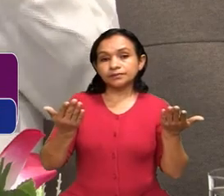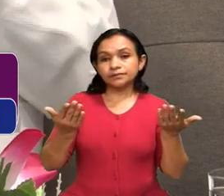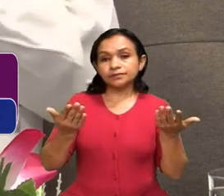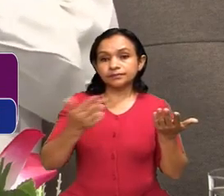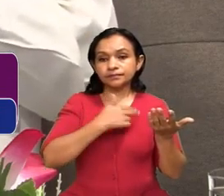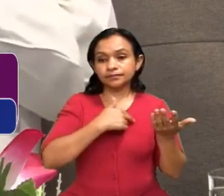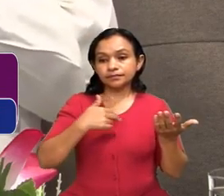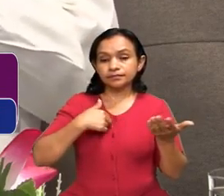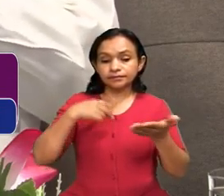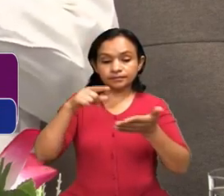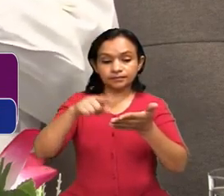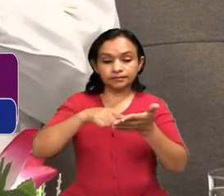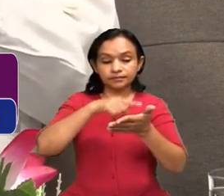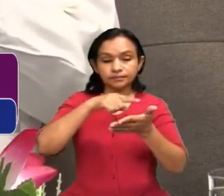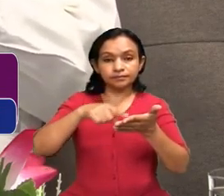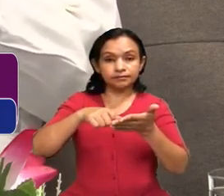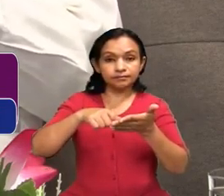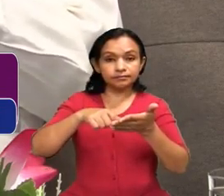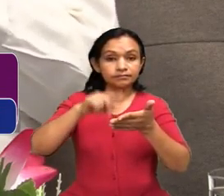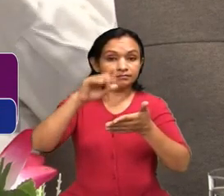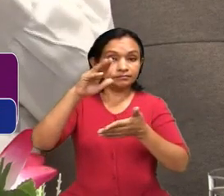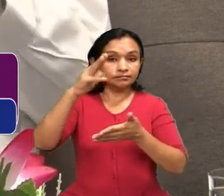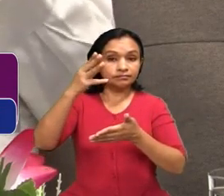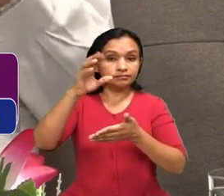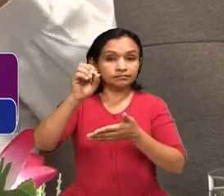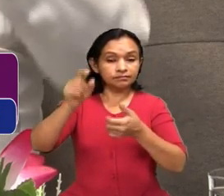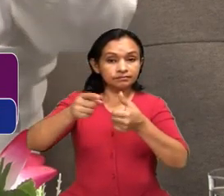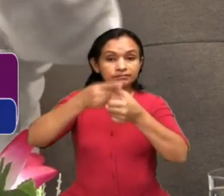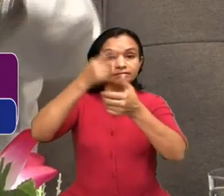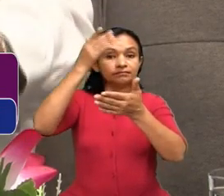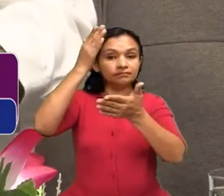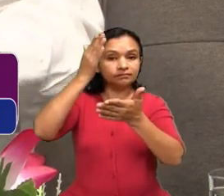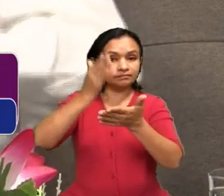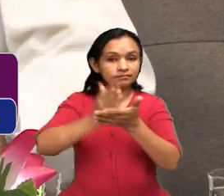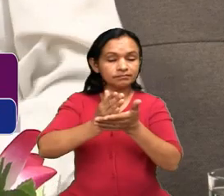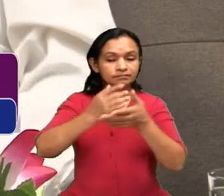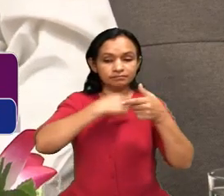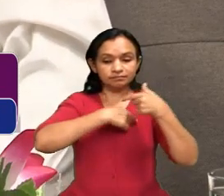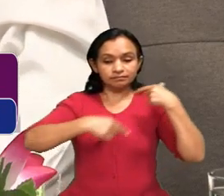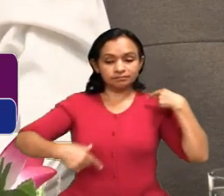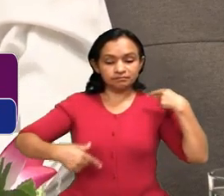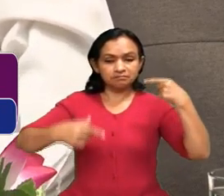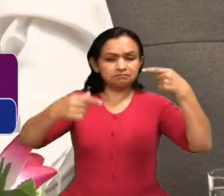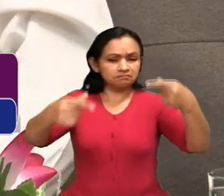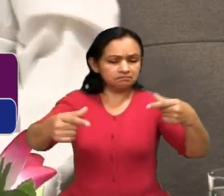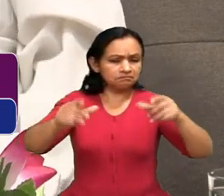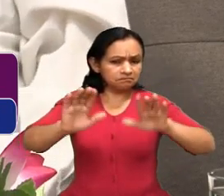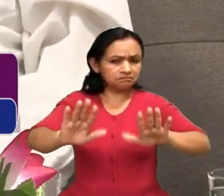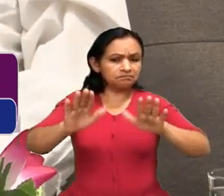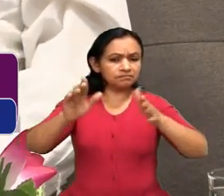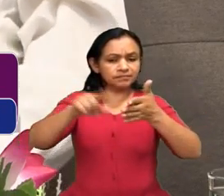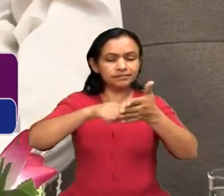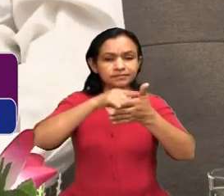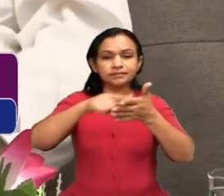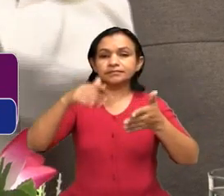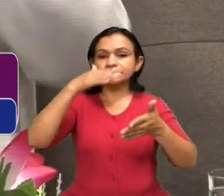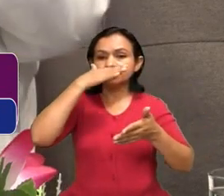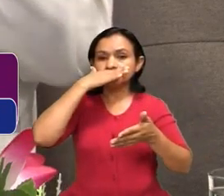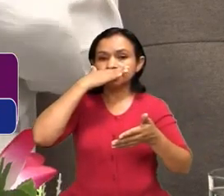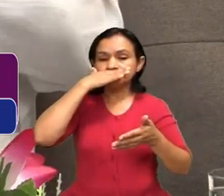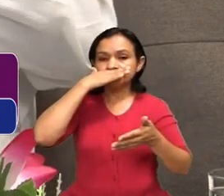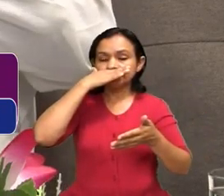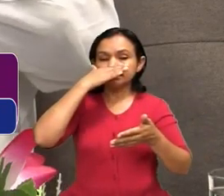hacemos las elecciones del 90, por primera vez entregamos el poder a través de los votos, porque el Frente Sandinista es